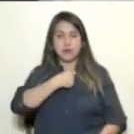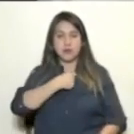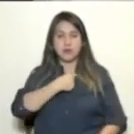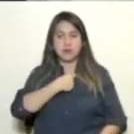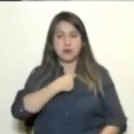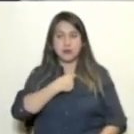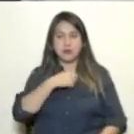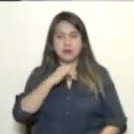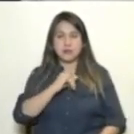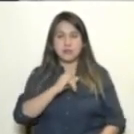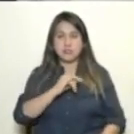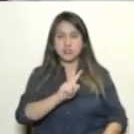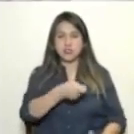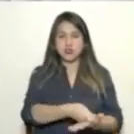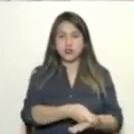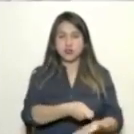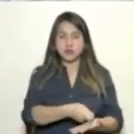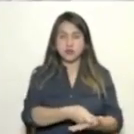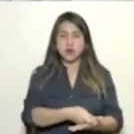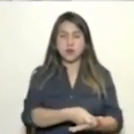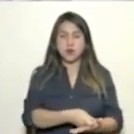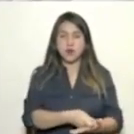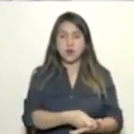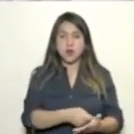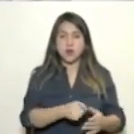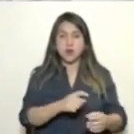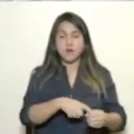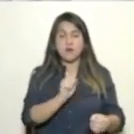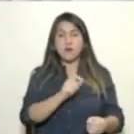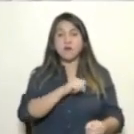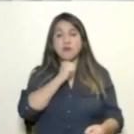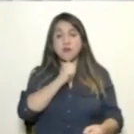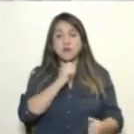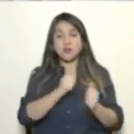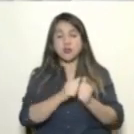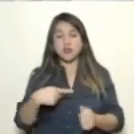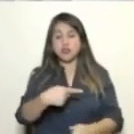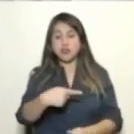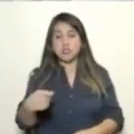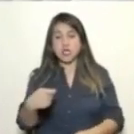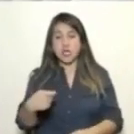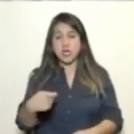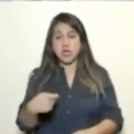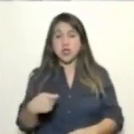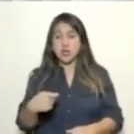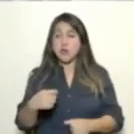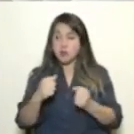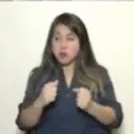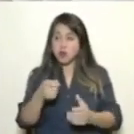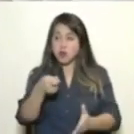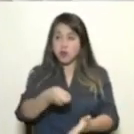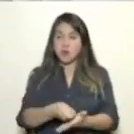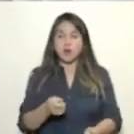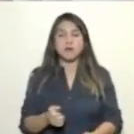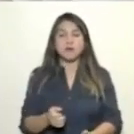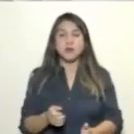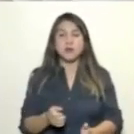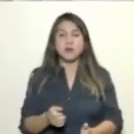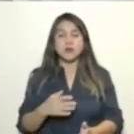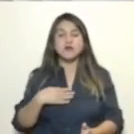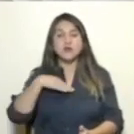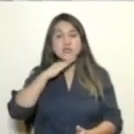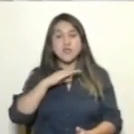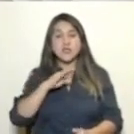esos ítems los saca de la línea de pobreza, usted puede decir que con esos 100 alcanza para la línea de pobreza, si quiere discutir en